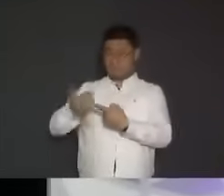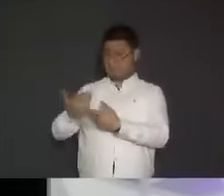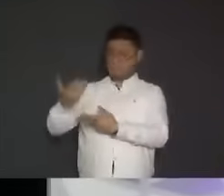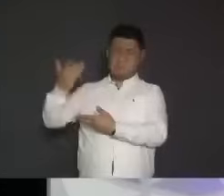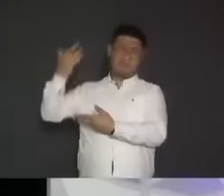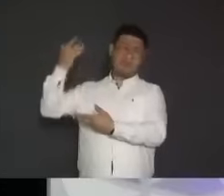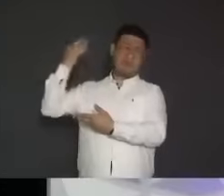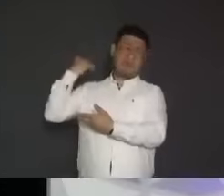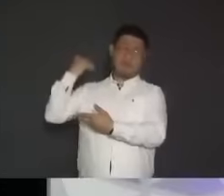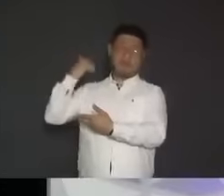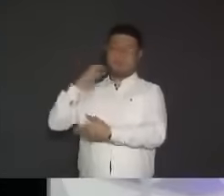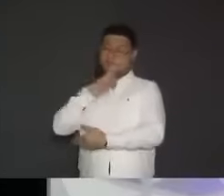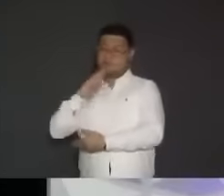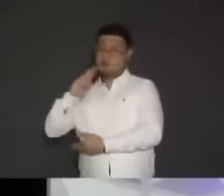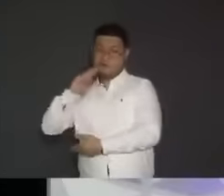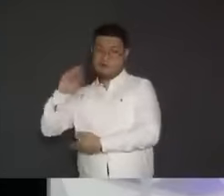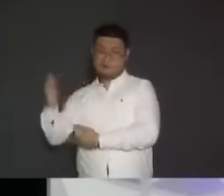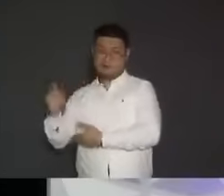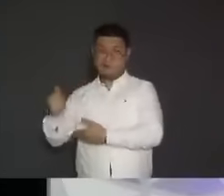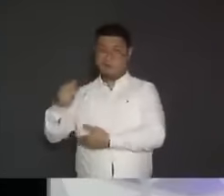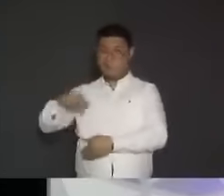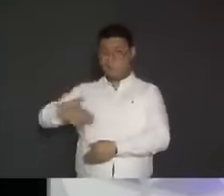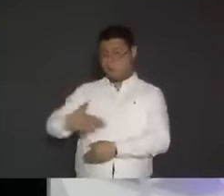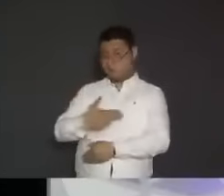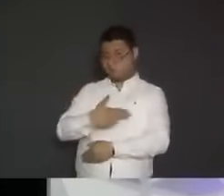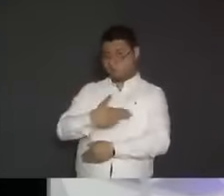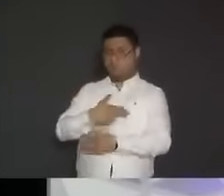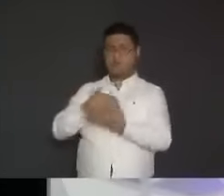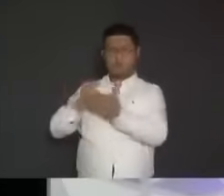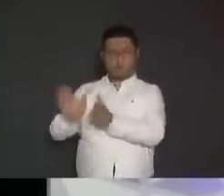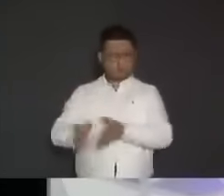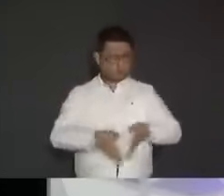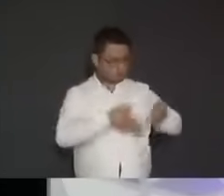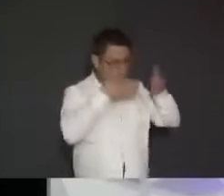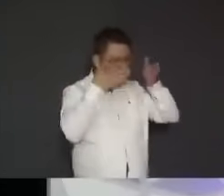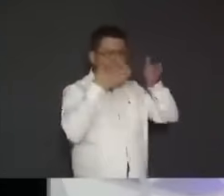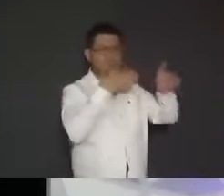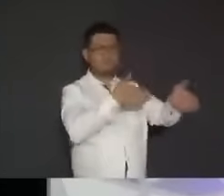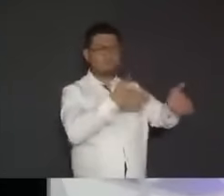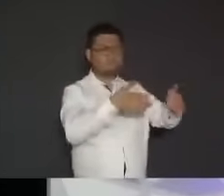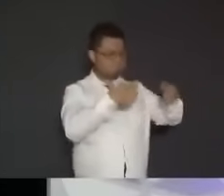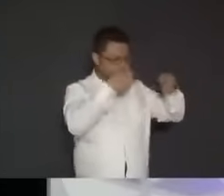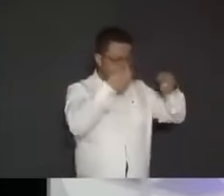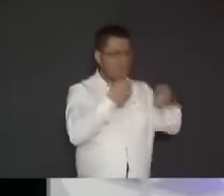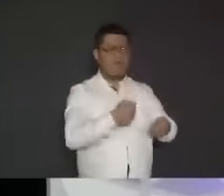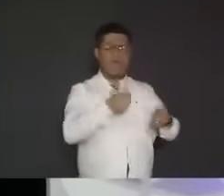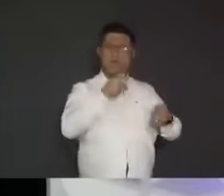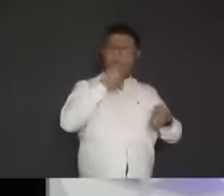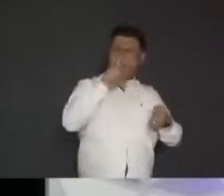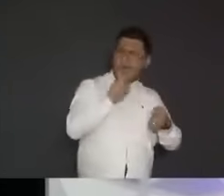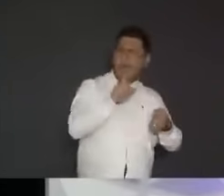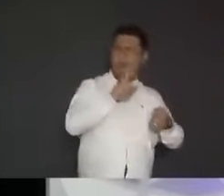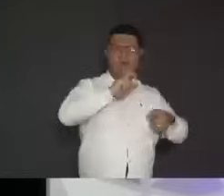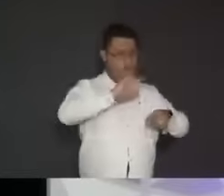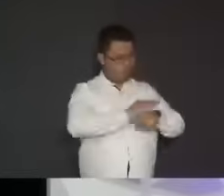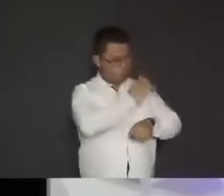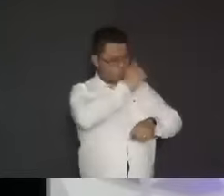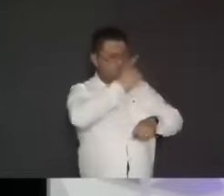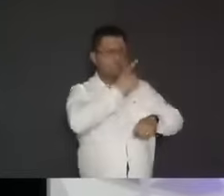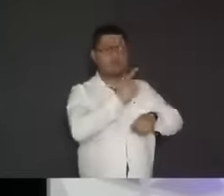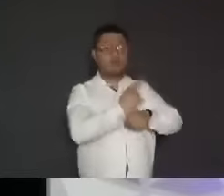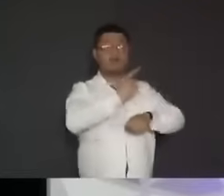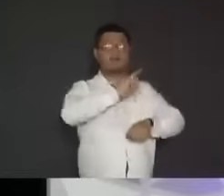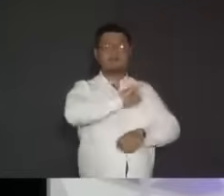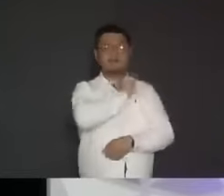Guacho, o el Yucatán que sueñas tú, con más agua, con más seguridad, con más oportunidades y más saludable,